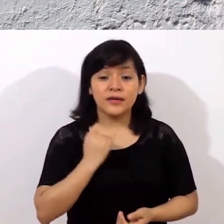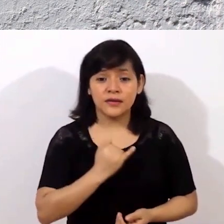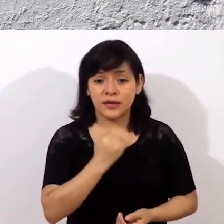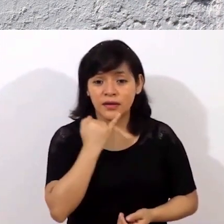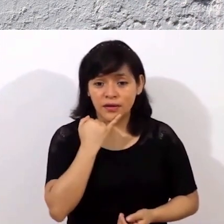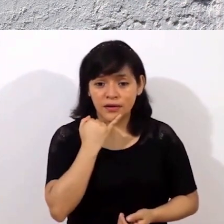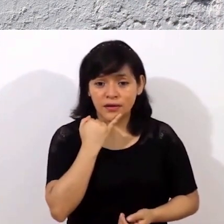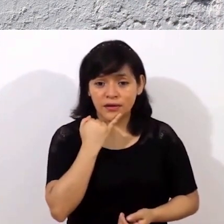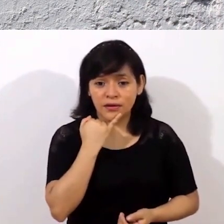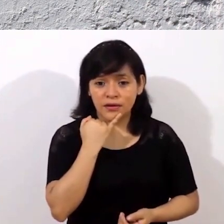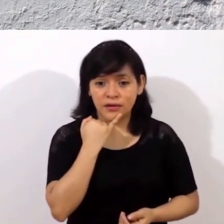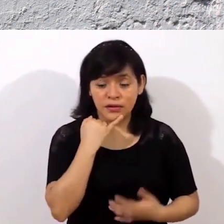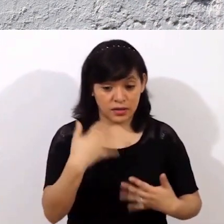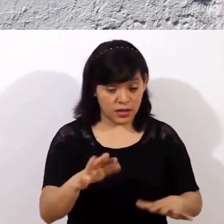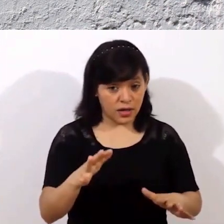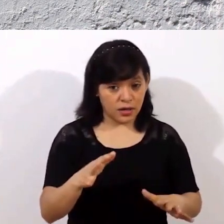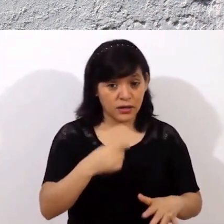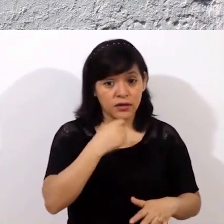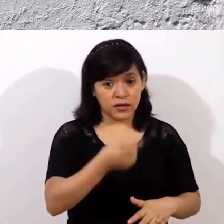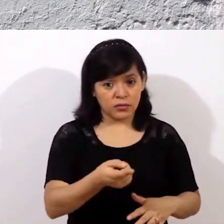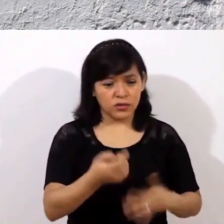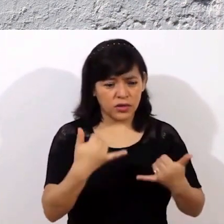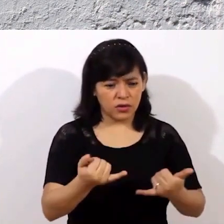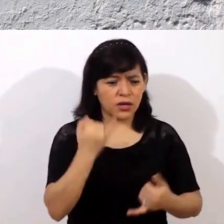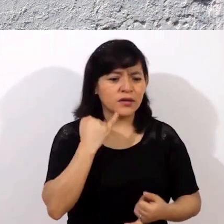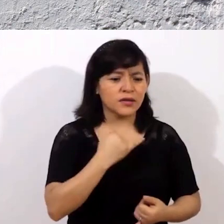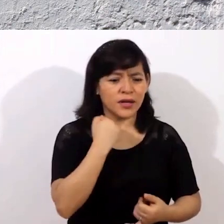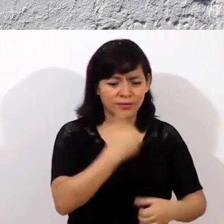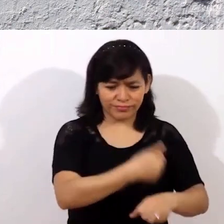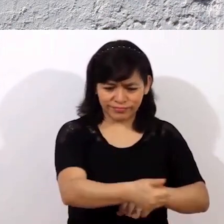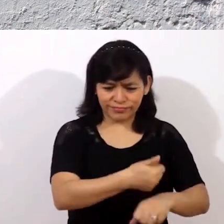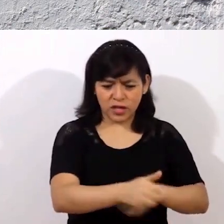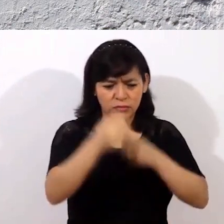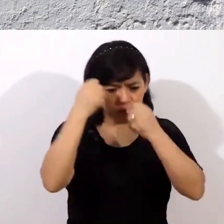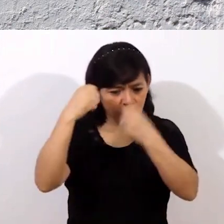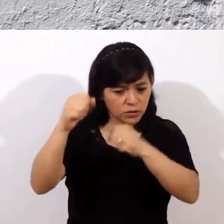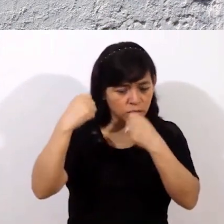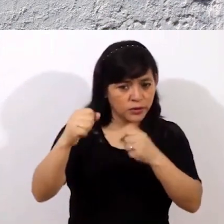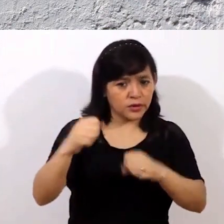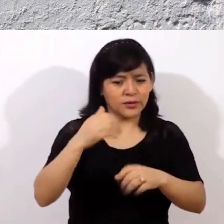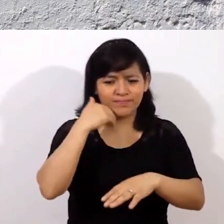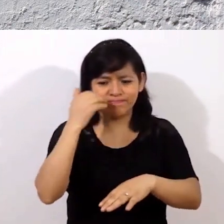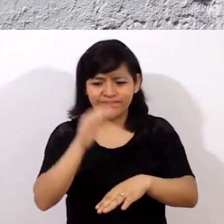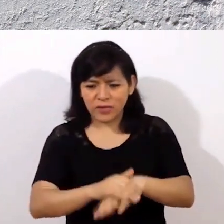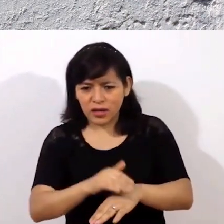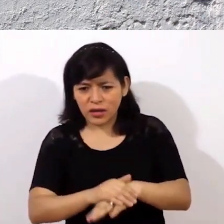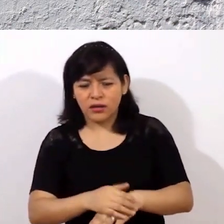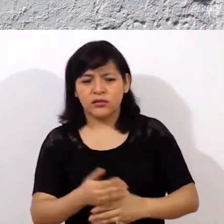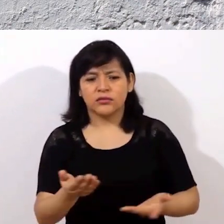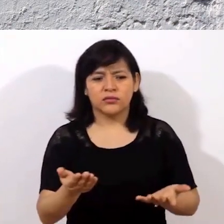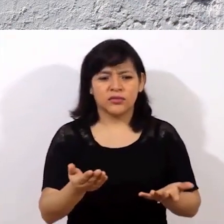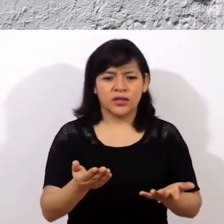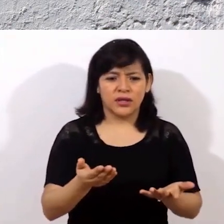eso vamos a poder encontrar. Israel definitivamente, ya mencionamos antes, es culpable de